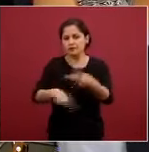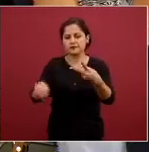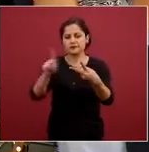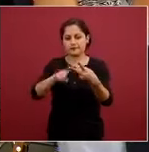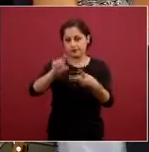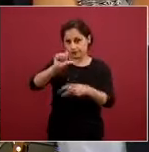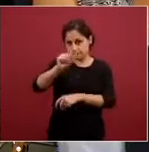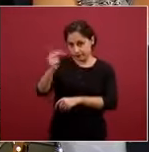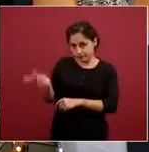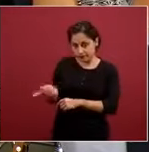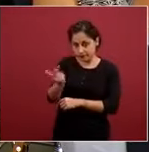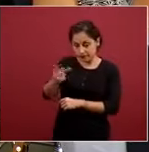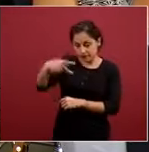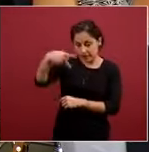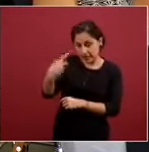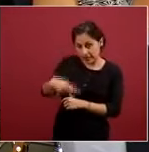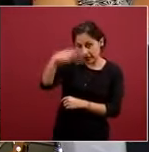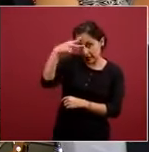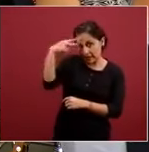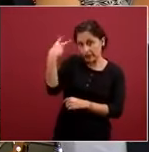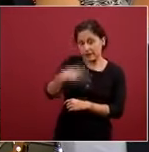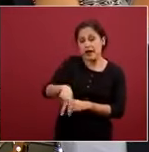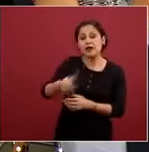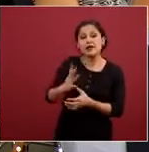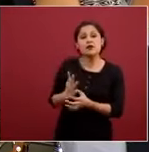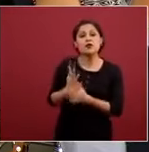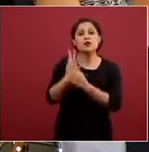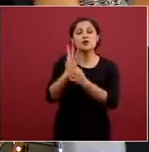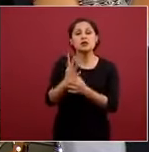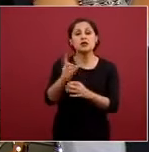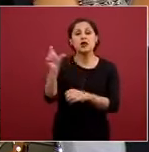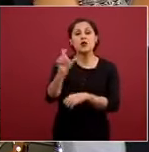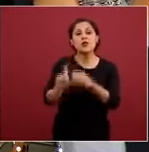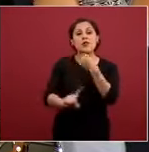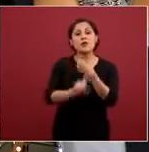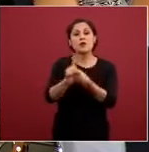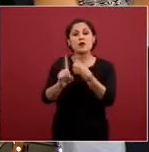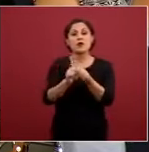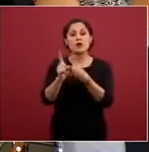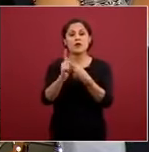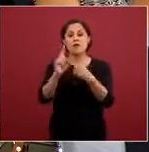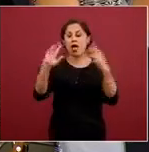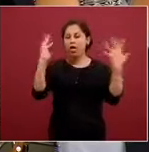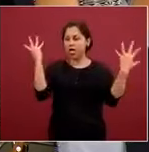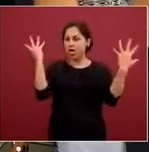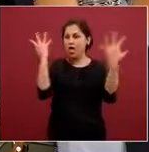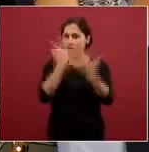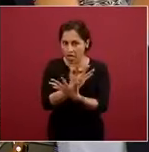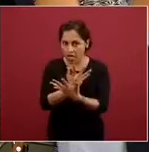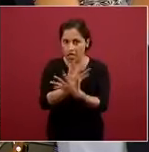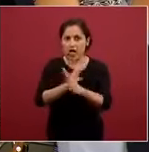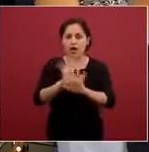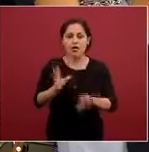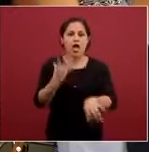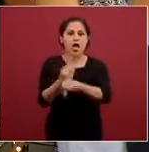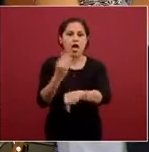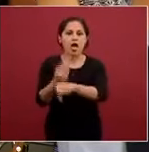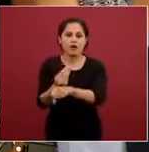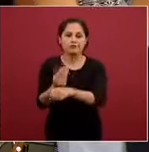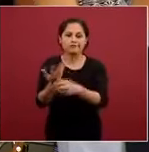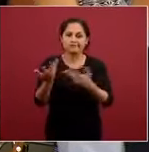que ahogado al niño se quiere tapar el pozo. ¿Por qué hasta ahorita